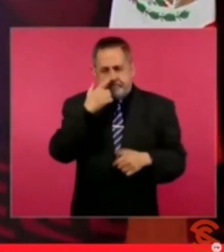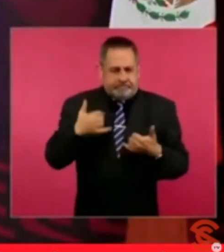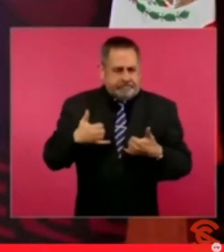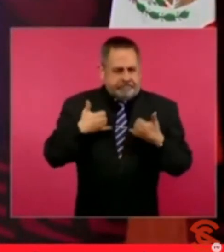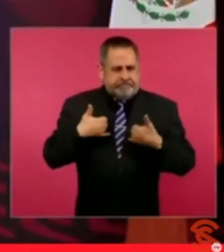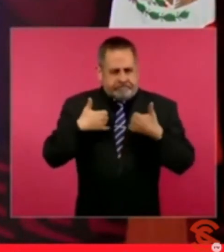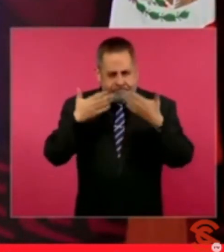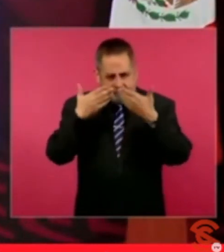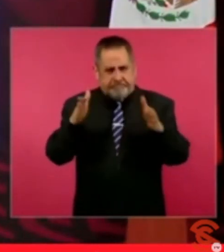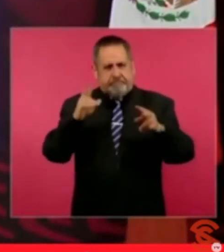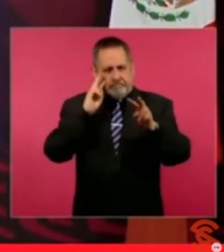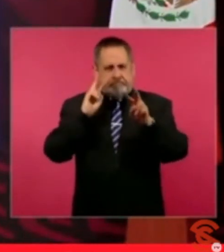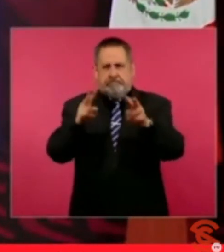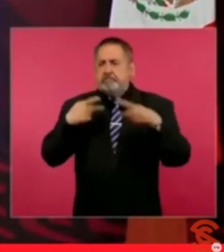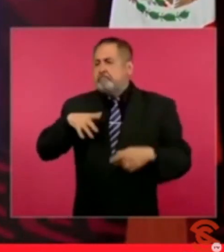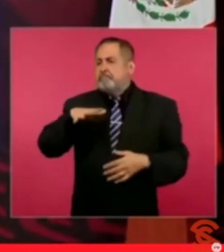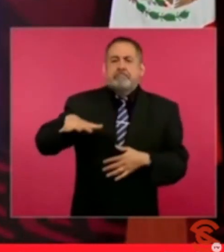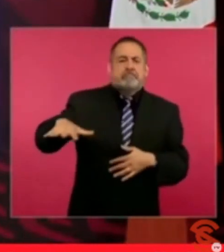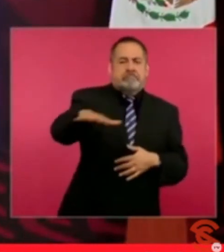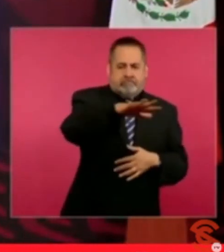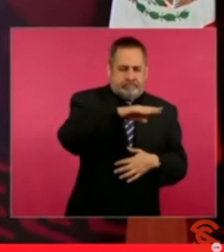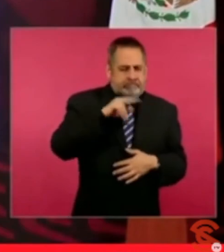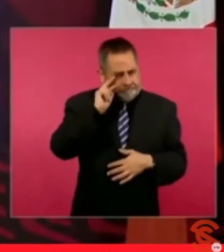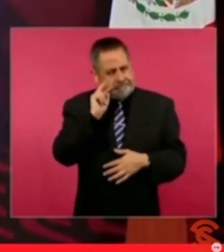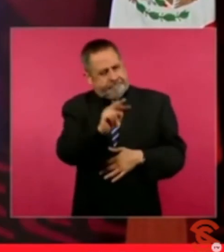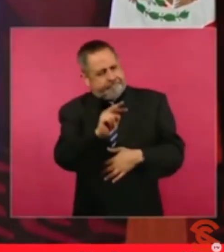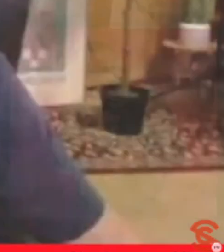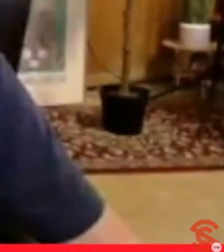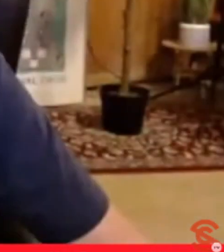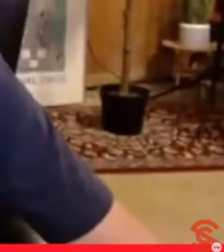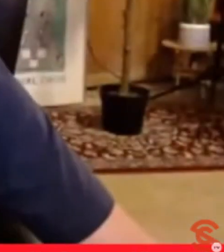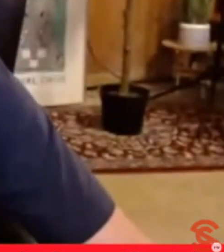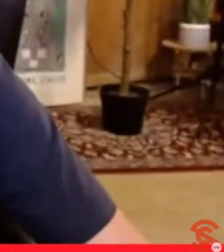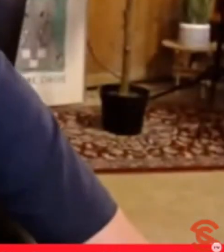sí, pero para los ciudadanos. De verdad.